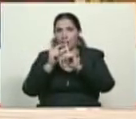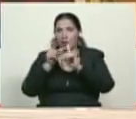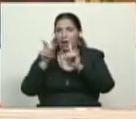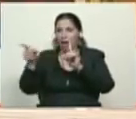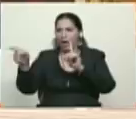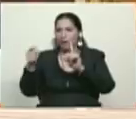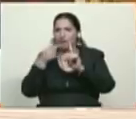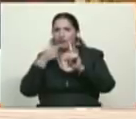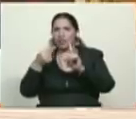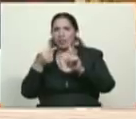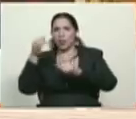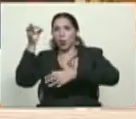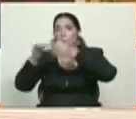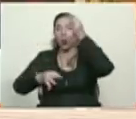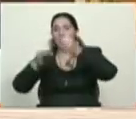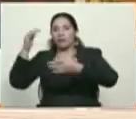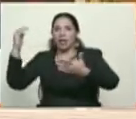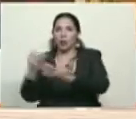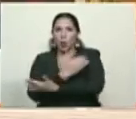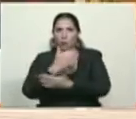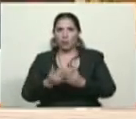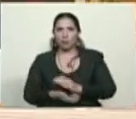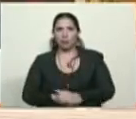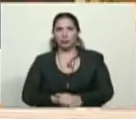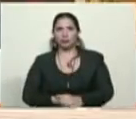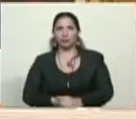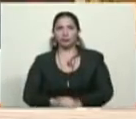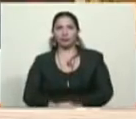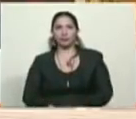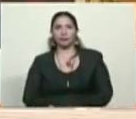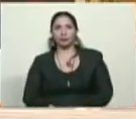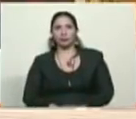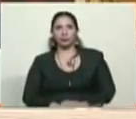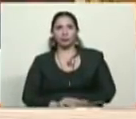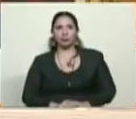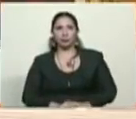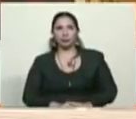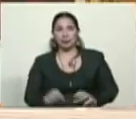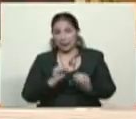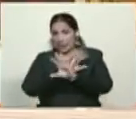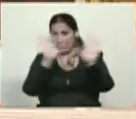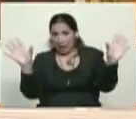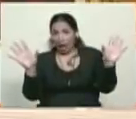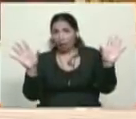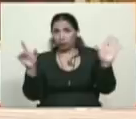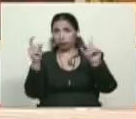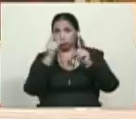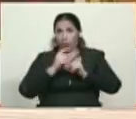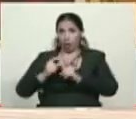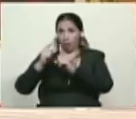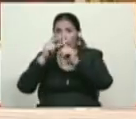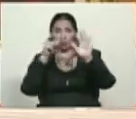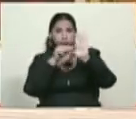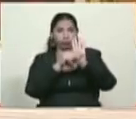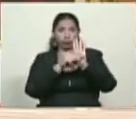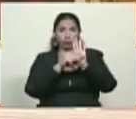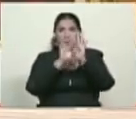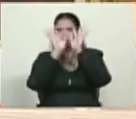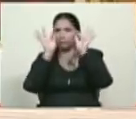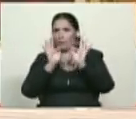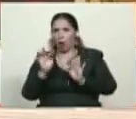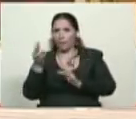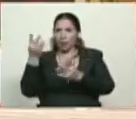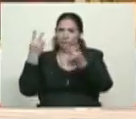invocan para justificar su golpe de Estado. Es clara la letra que ellos invocan de manera